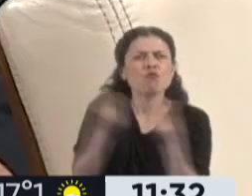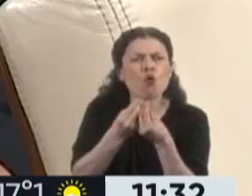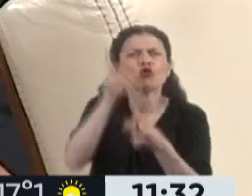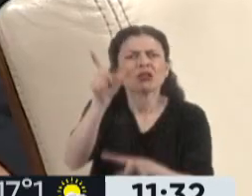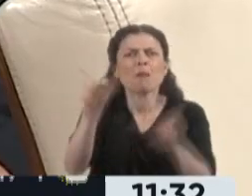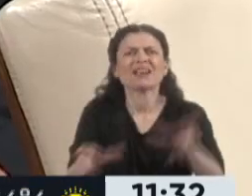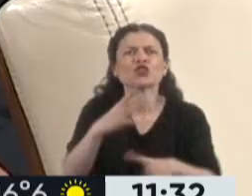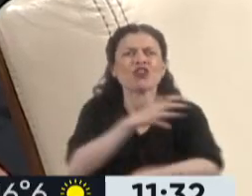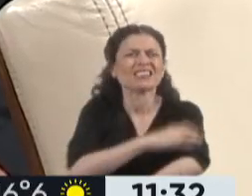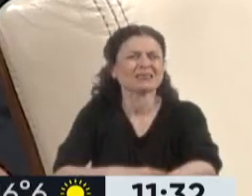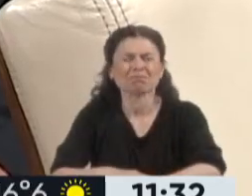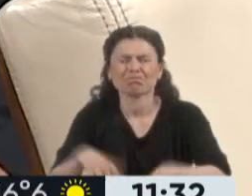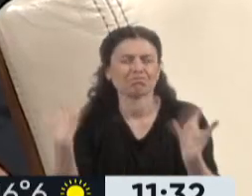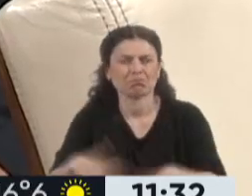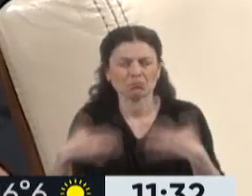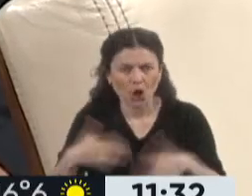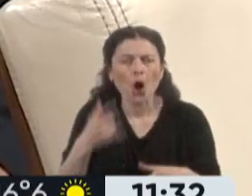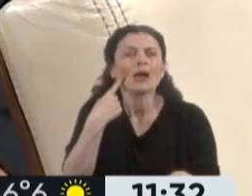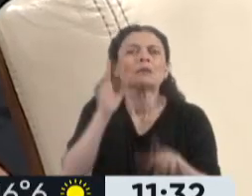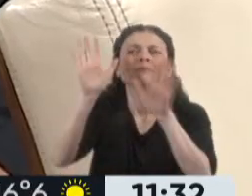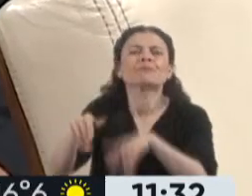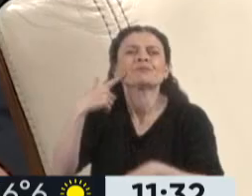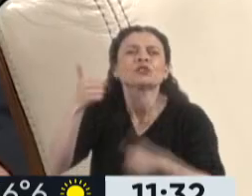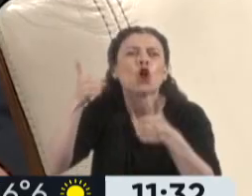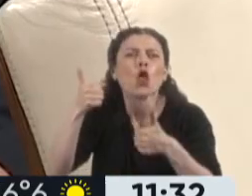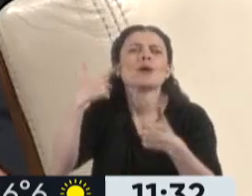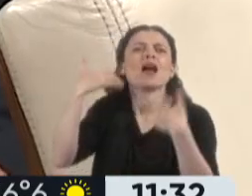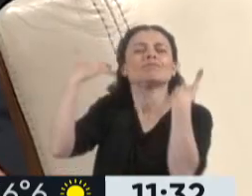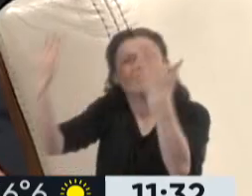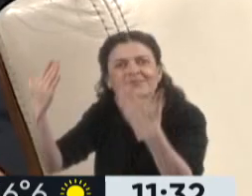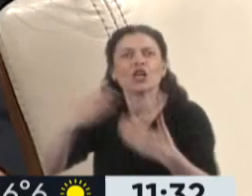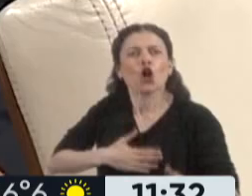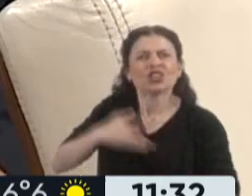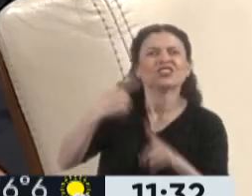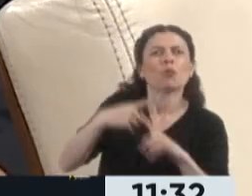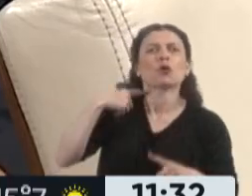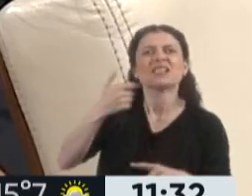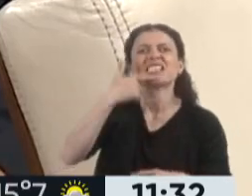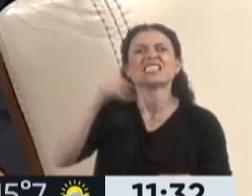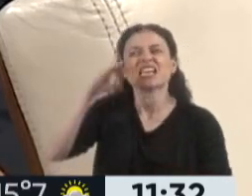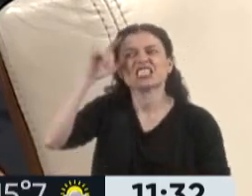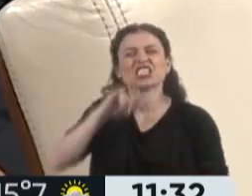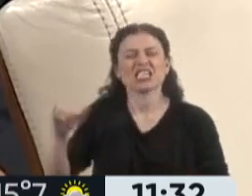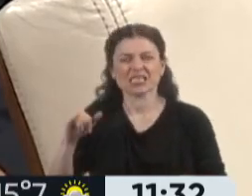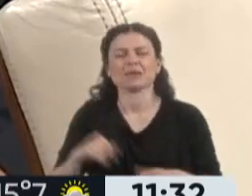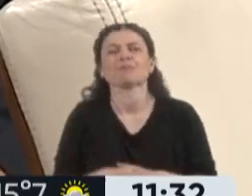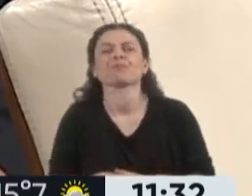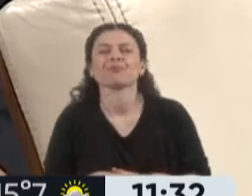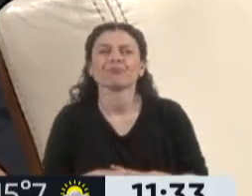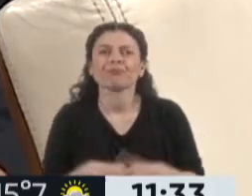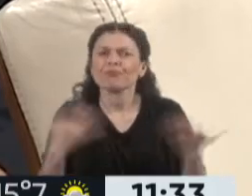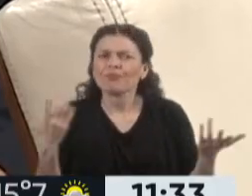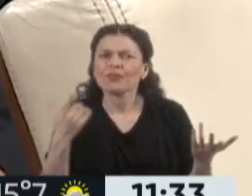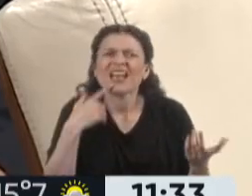País no hacen otra cosa que alabar al presidente del Gobierno, Sánchez. Dice Martín Barsaski que acepta explicaciones sobre este